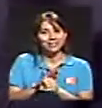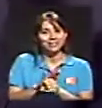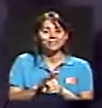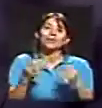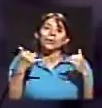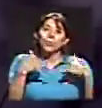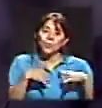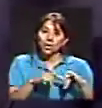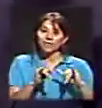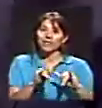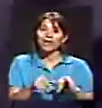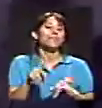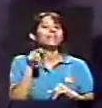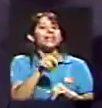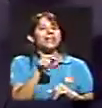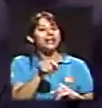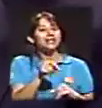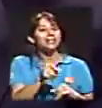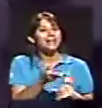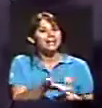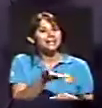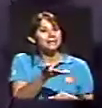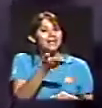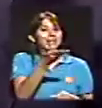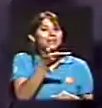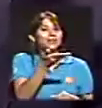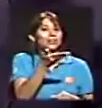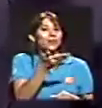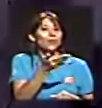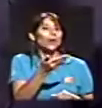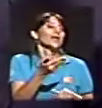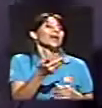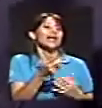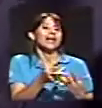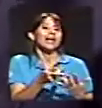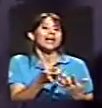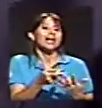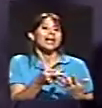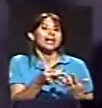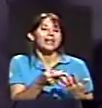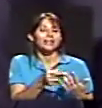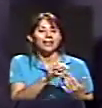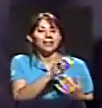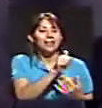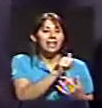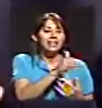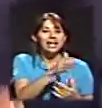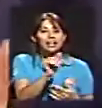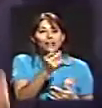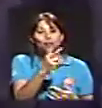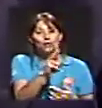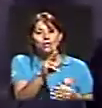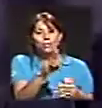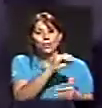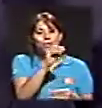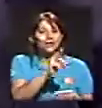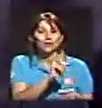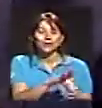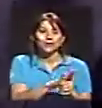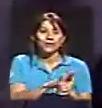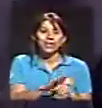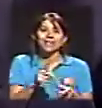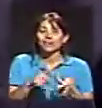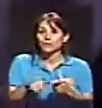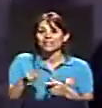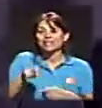12% es insuficiente. Es superior al de los gastos y eso hace que se incremente el déficit. Entonces hace falta un esfuerzo